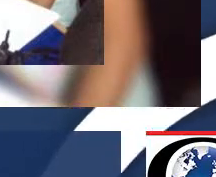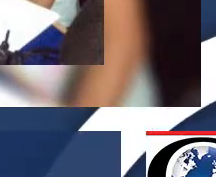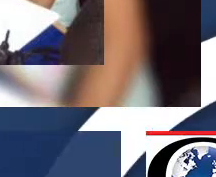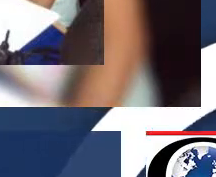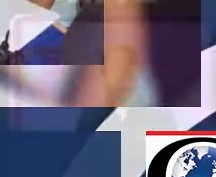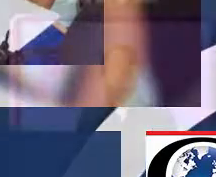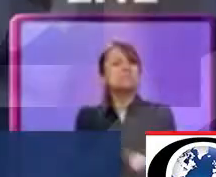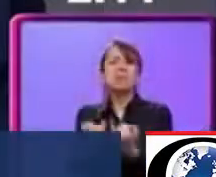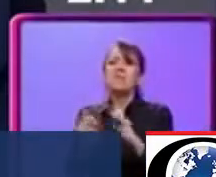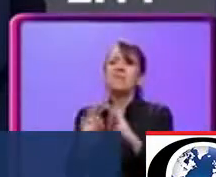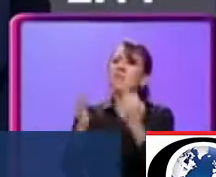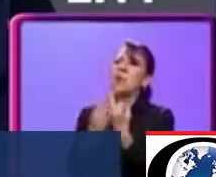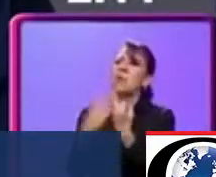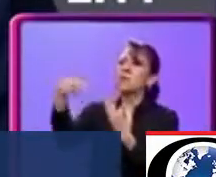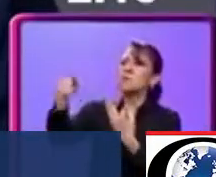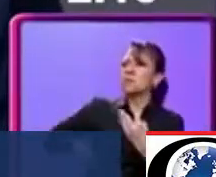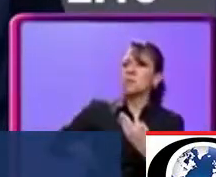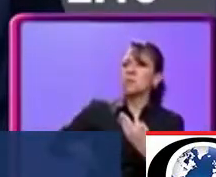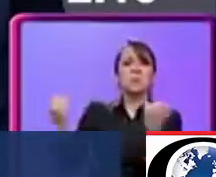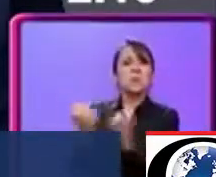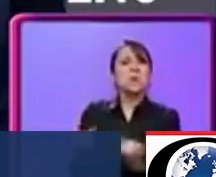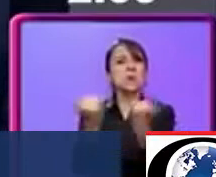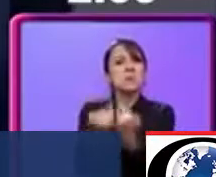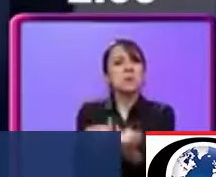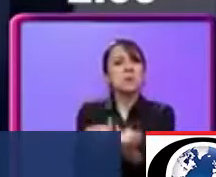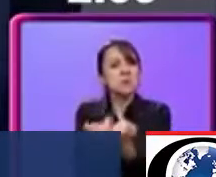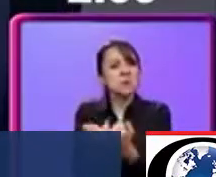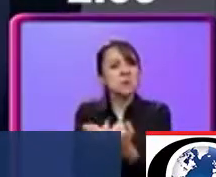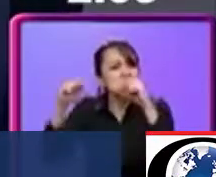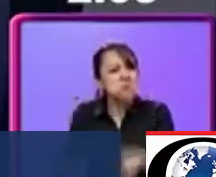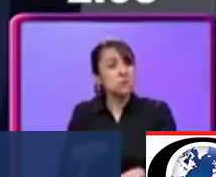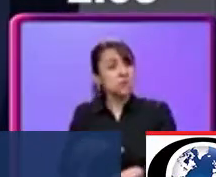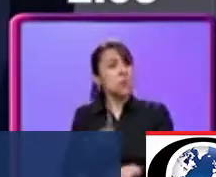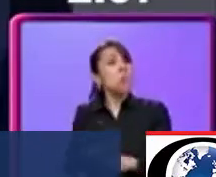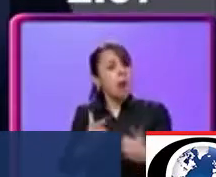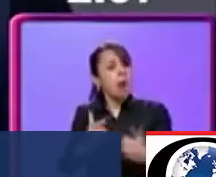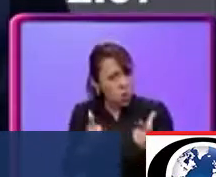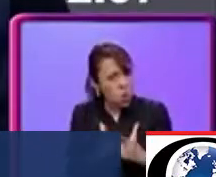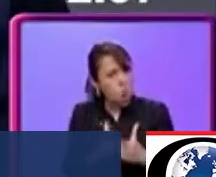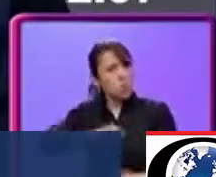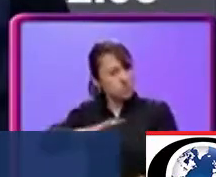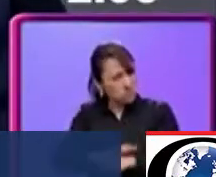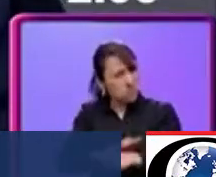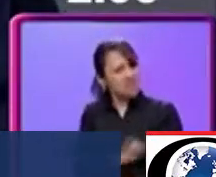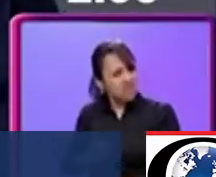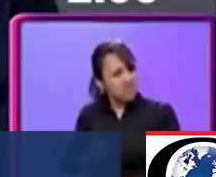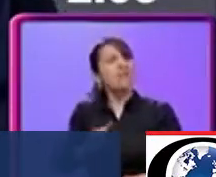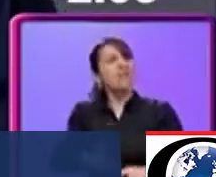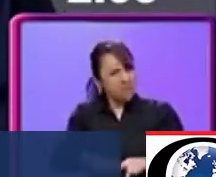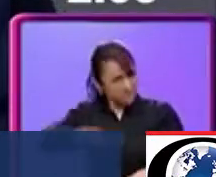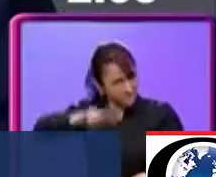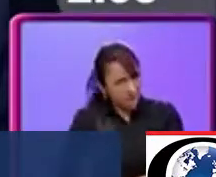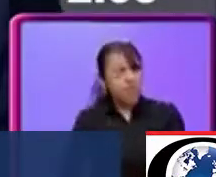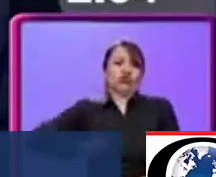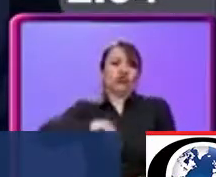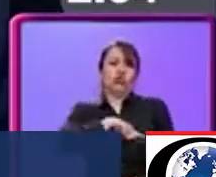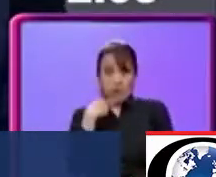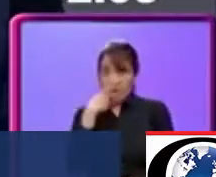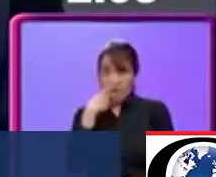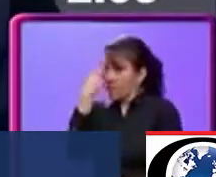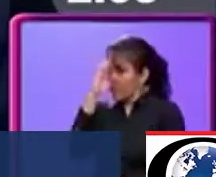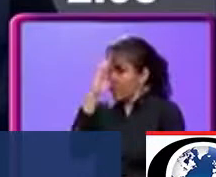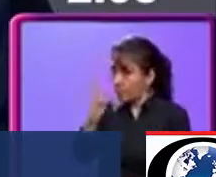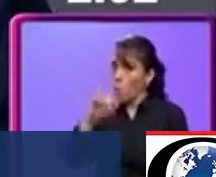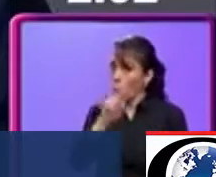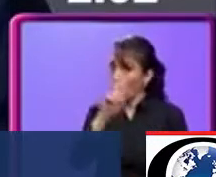Acantepec, en Cuautitlán Izcalli también. Entonces, de este lado de la zona norte ha sido muy poco los eventos a los que ha tenido